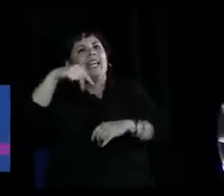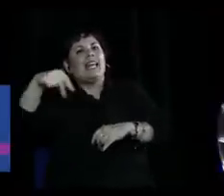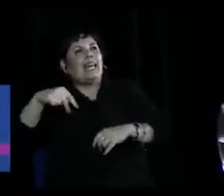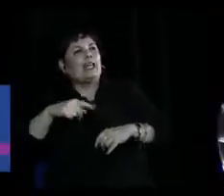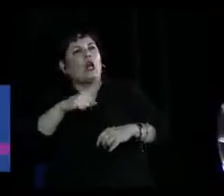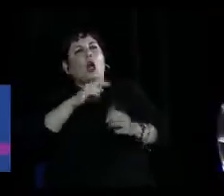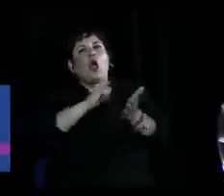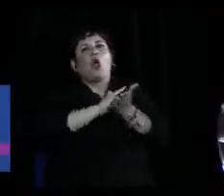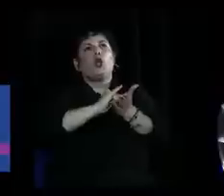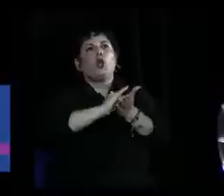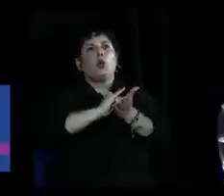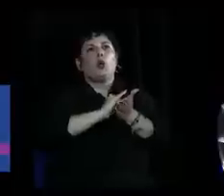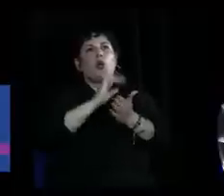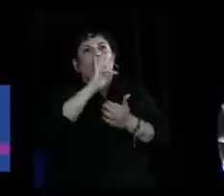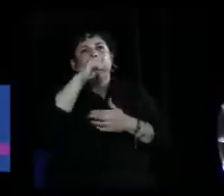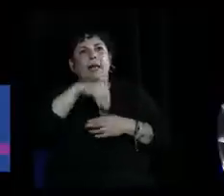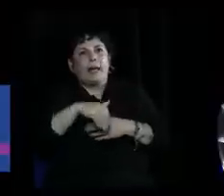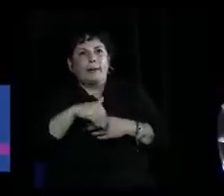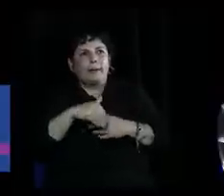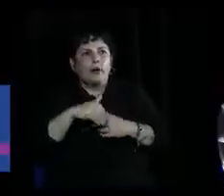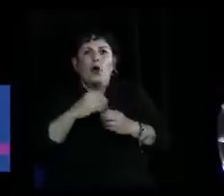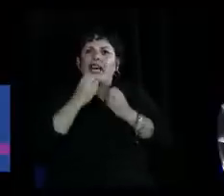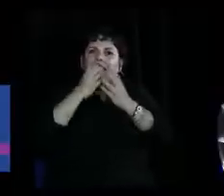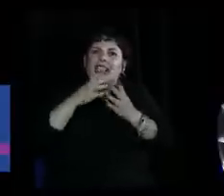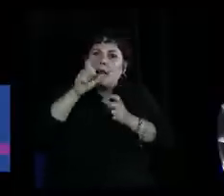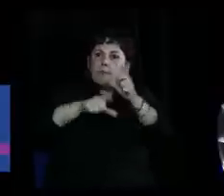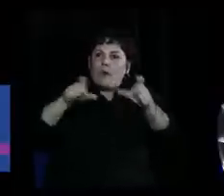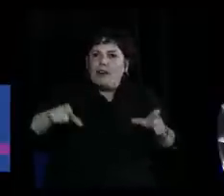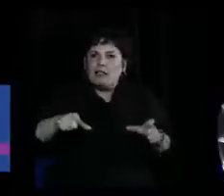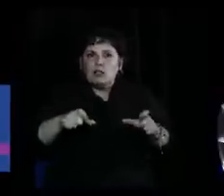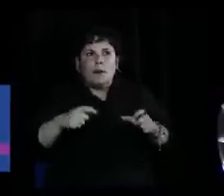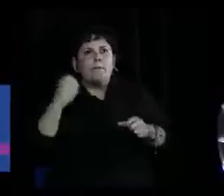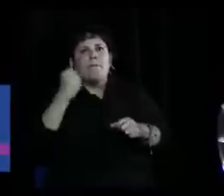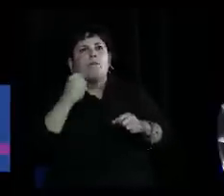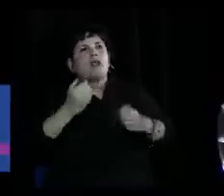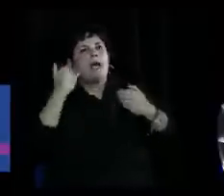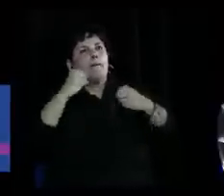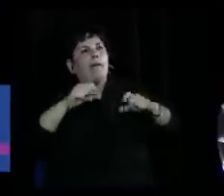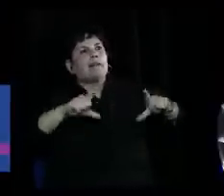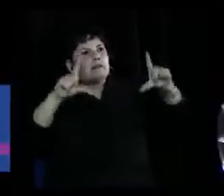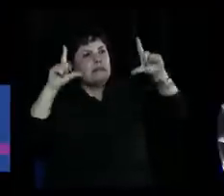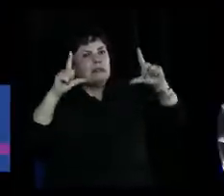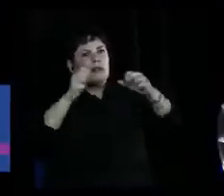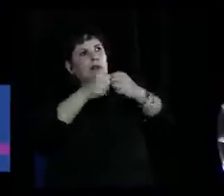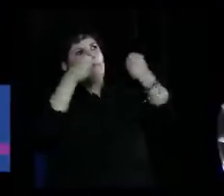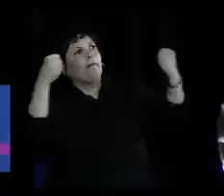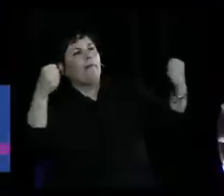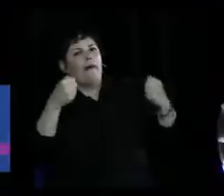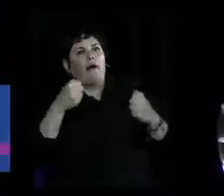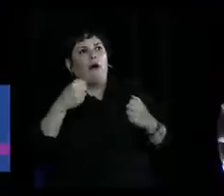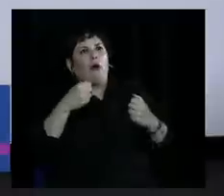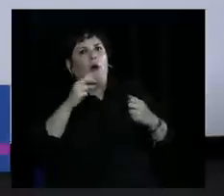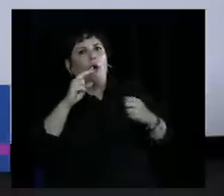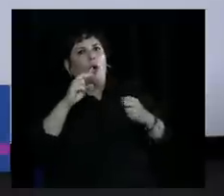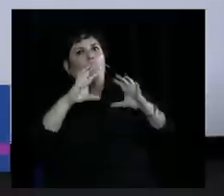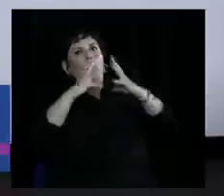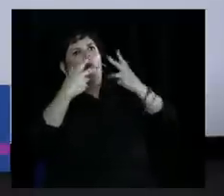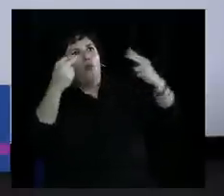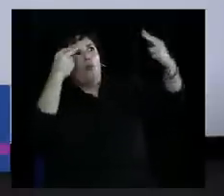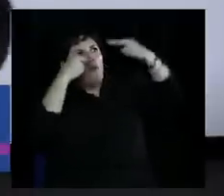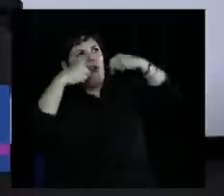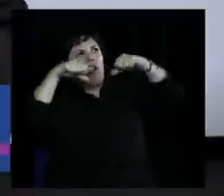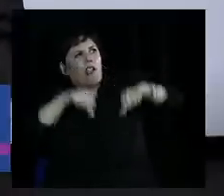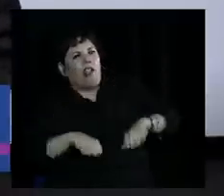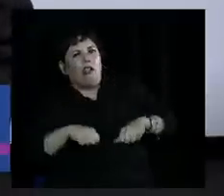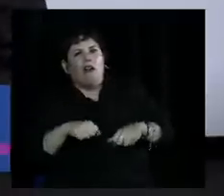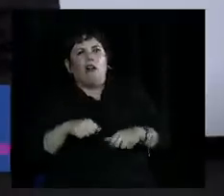más sensible, si al estado de la población o a las tapas o a los informes sobre el desprestigio internacional. El prestigio internacional, digo que... Ahora,